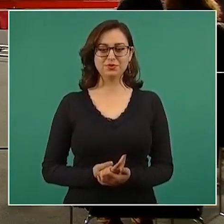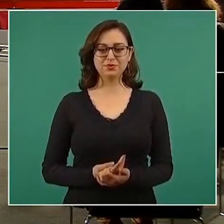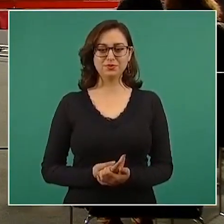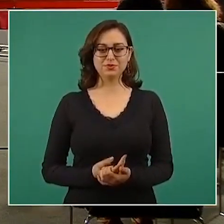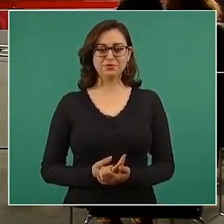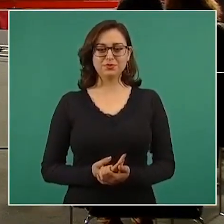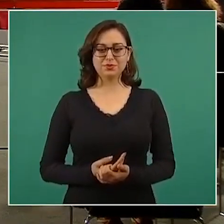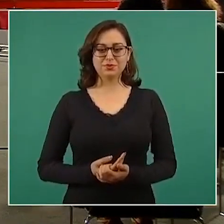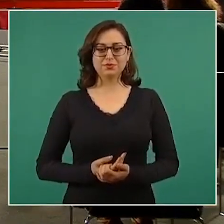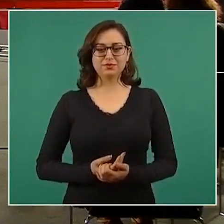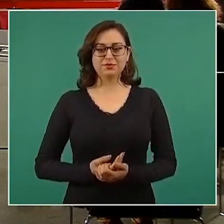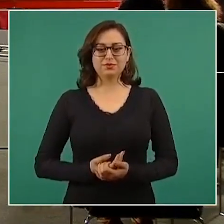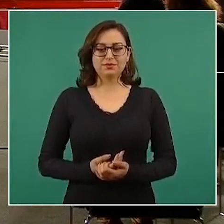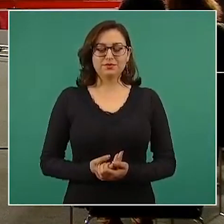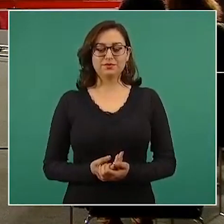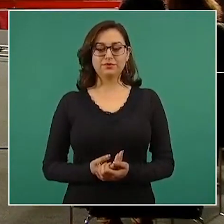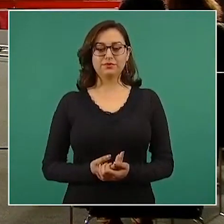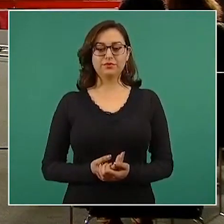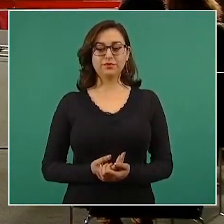Por favor, doctora.